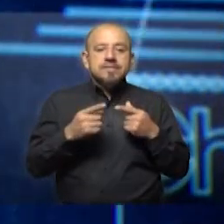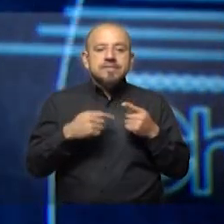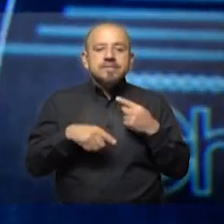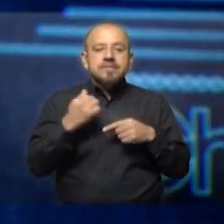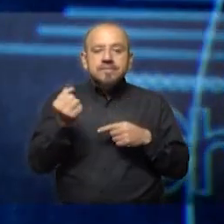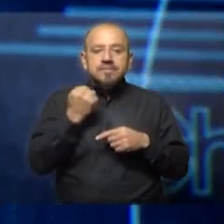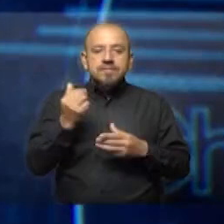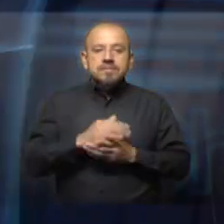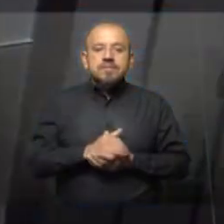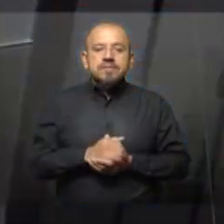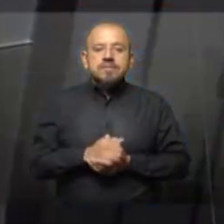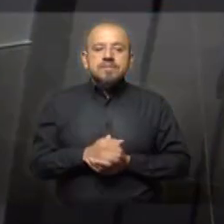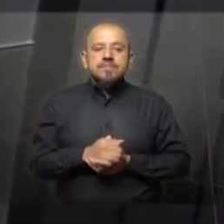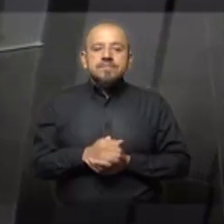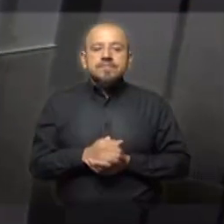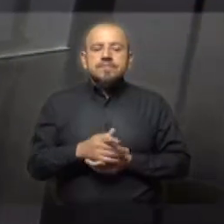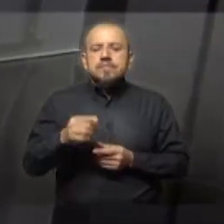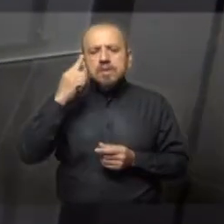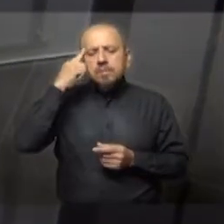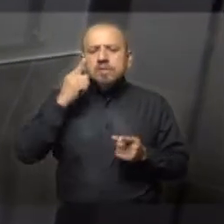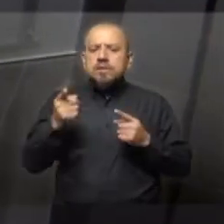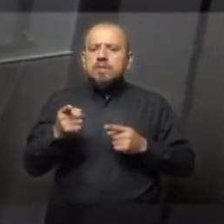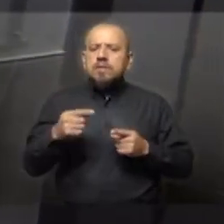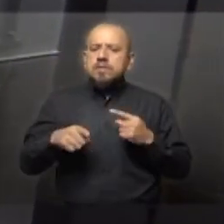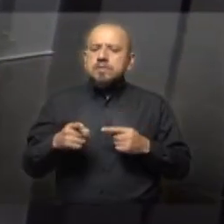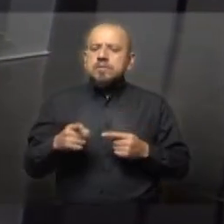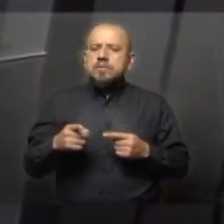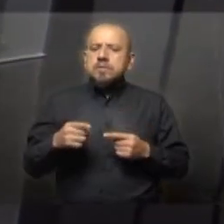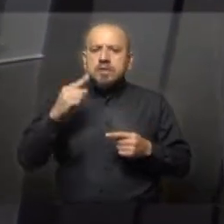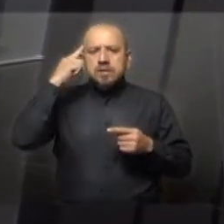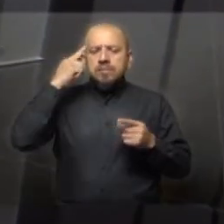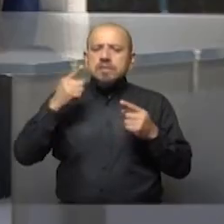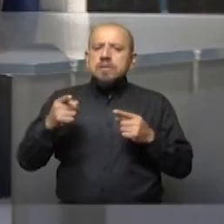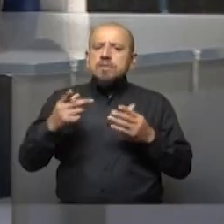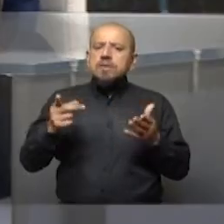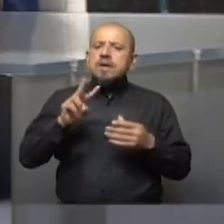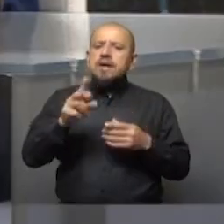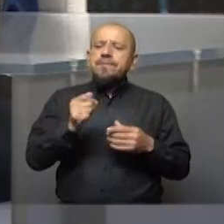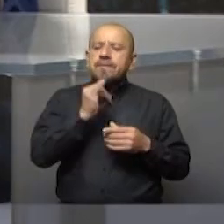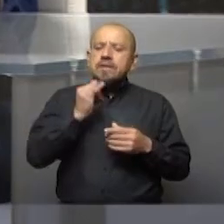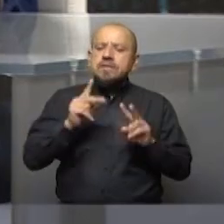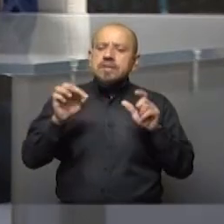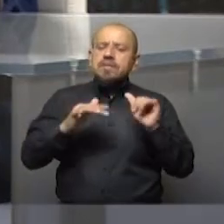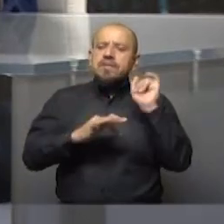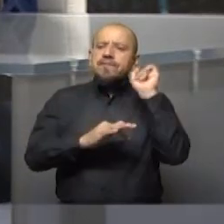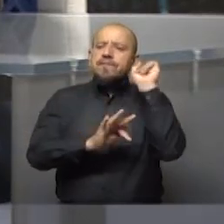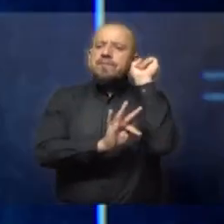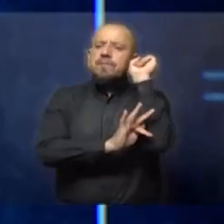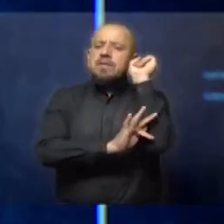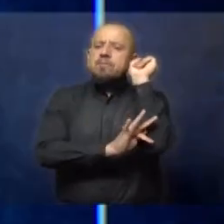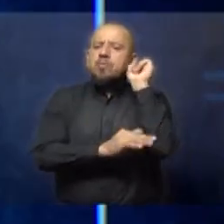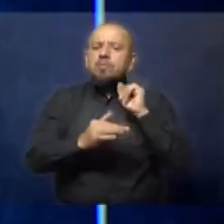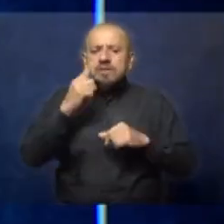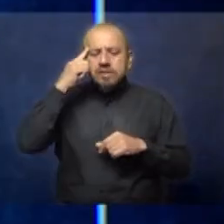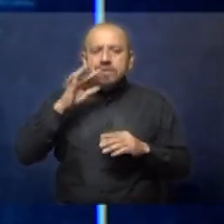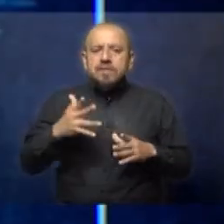importantes qué pensaba para empezar con trazos gruesos y armar el mapa inicial vas Ferreira sobre el feminismo Bueno